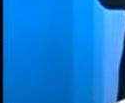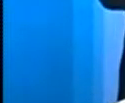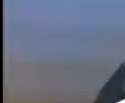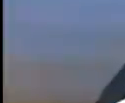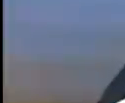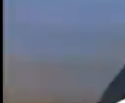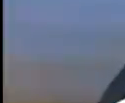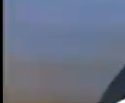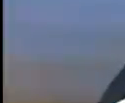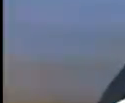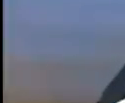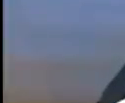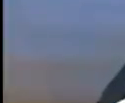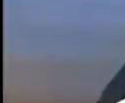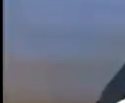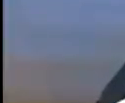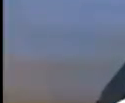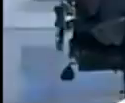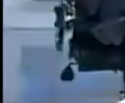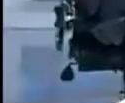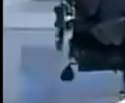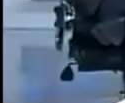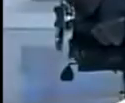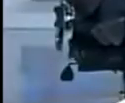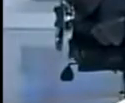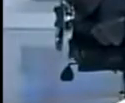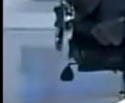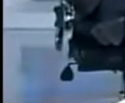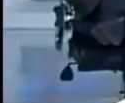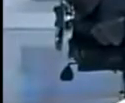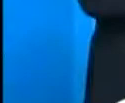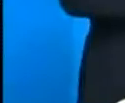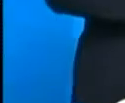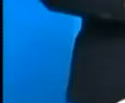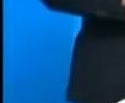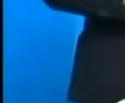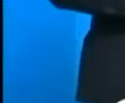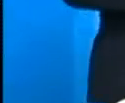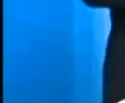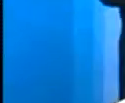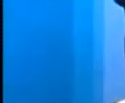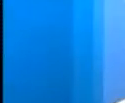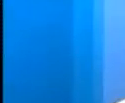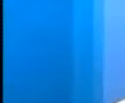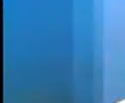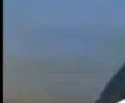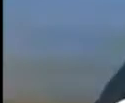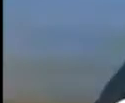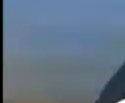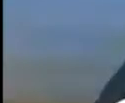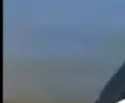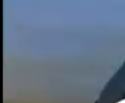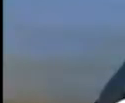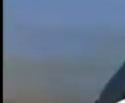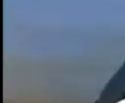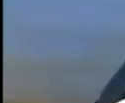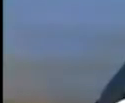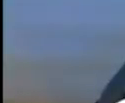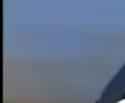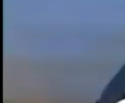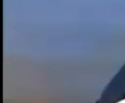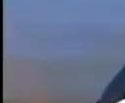Sería panza. La mujer de... La mujer de la nata... Sería como nosotros. Sara... No aplaudo, no lo